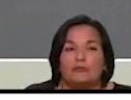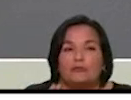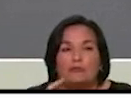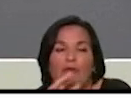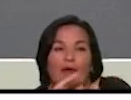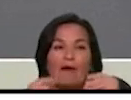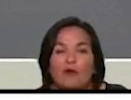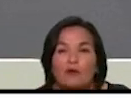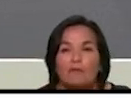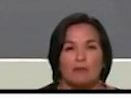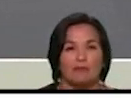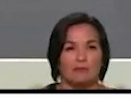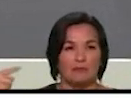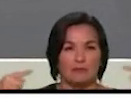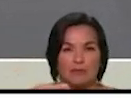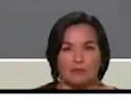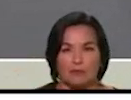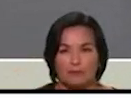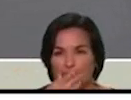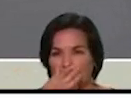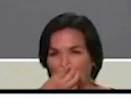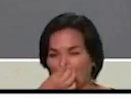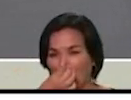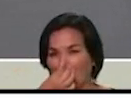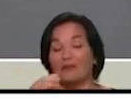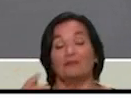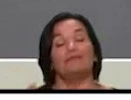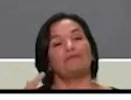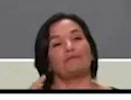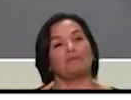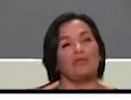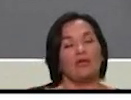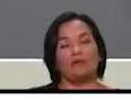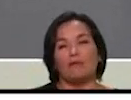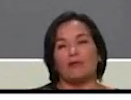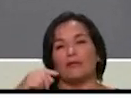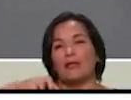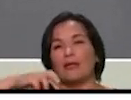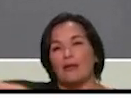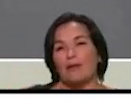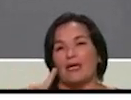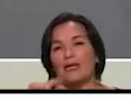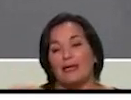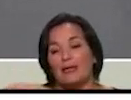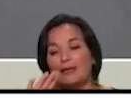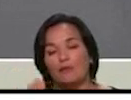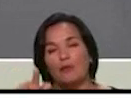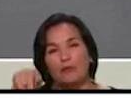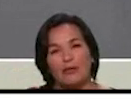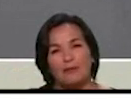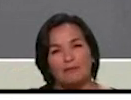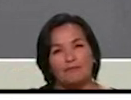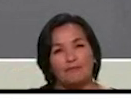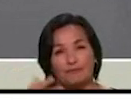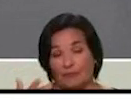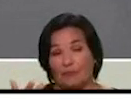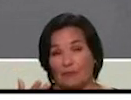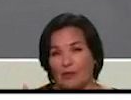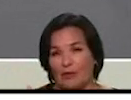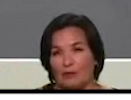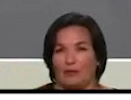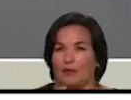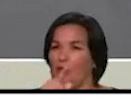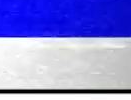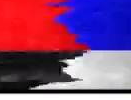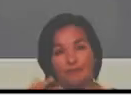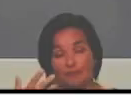estrategia. Esa es una lectura. Usted sabe que hay un debate en el propio MLN. Porque usted me habla de la CNT. Es bastante posterior a la... Usted no